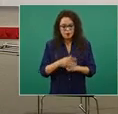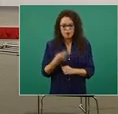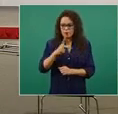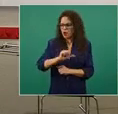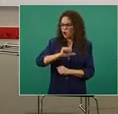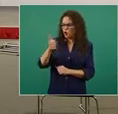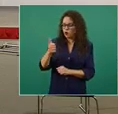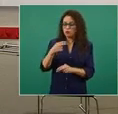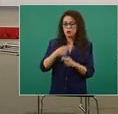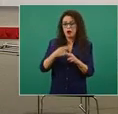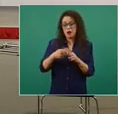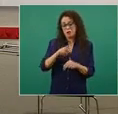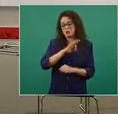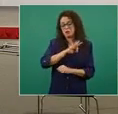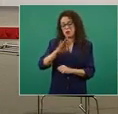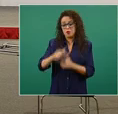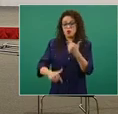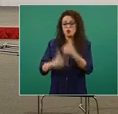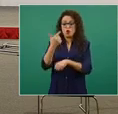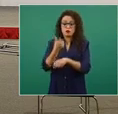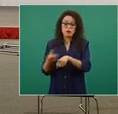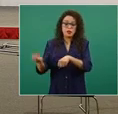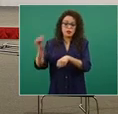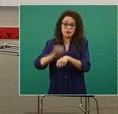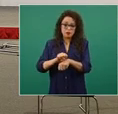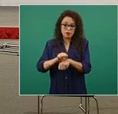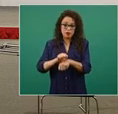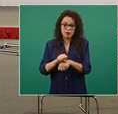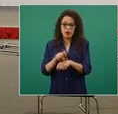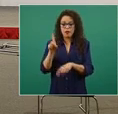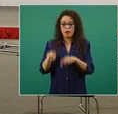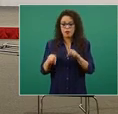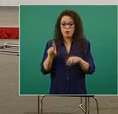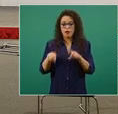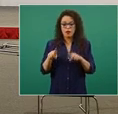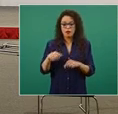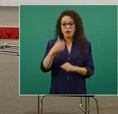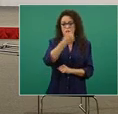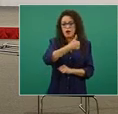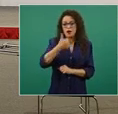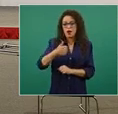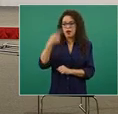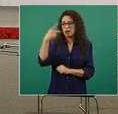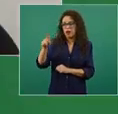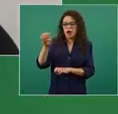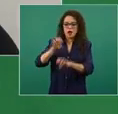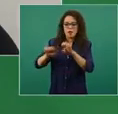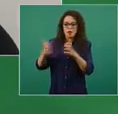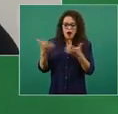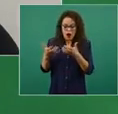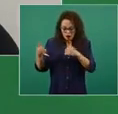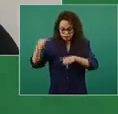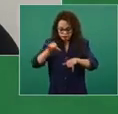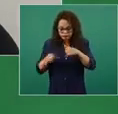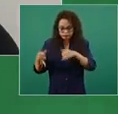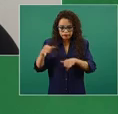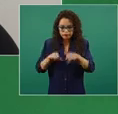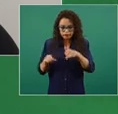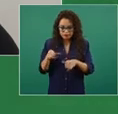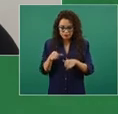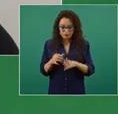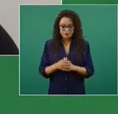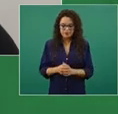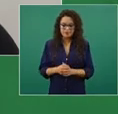extenderse inclusive hasta 12 semanas en función de cada fabricante. Entonces, aquí siempre el llamado a la